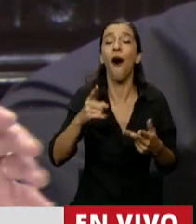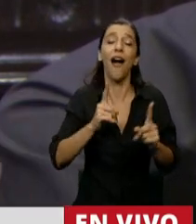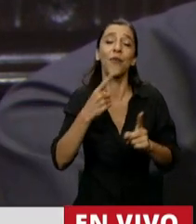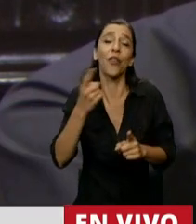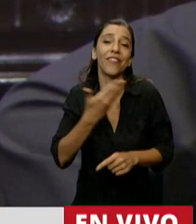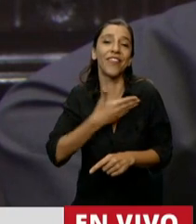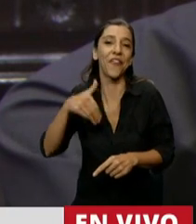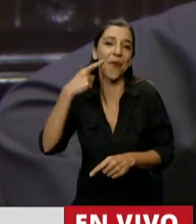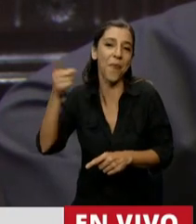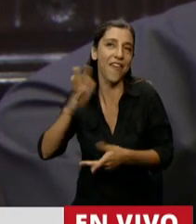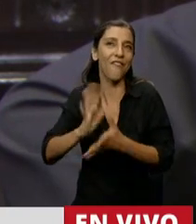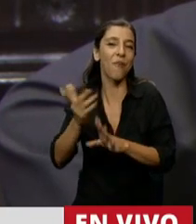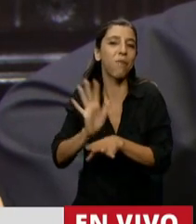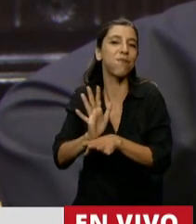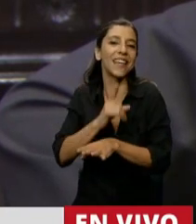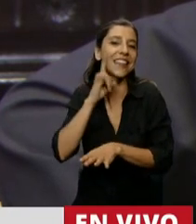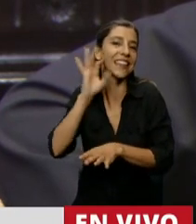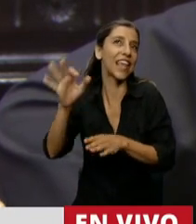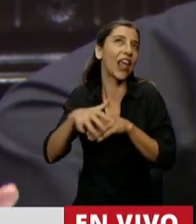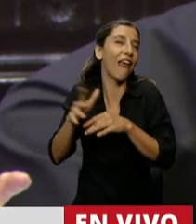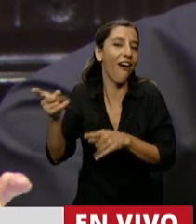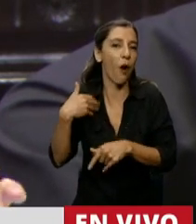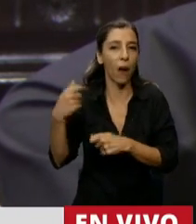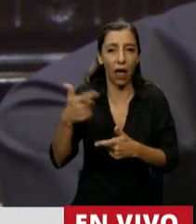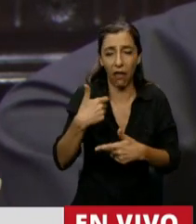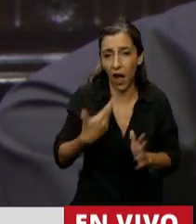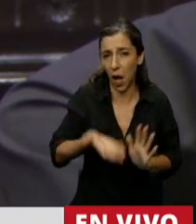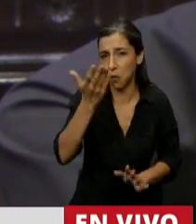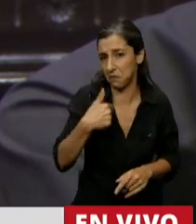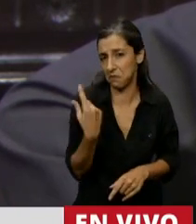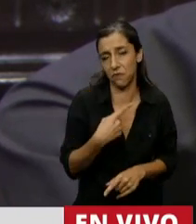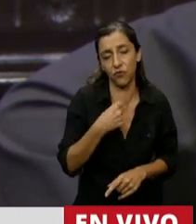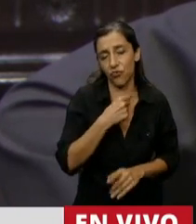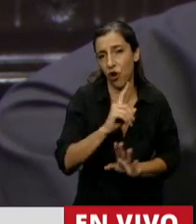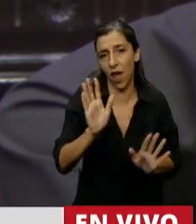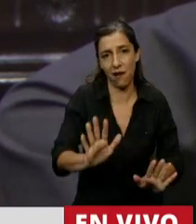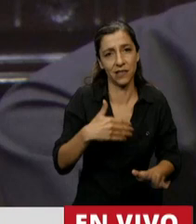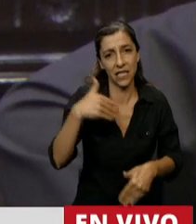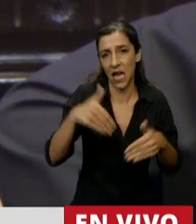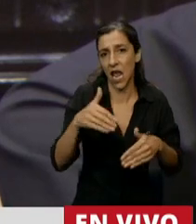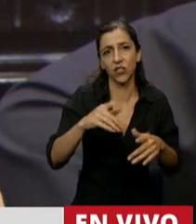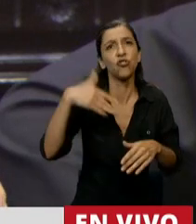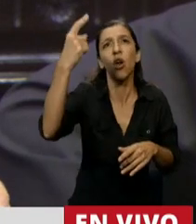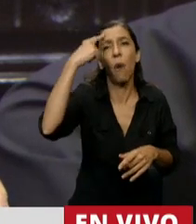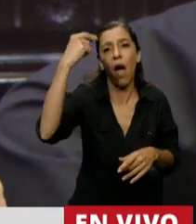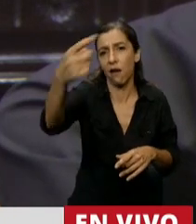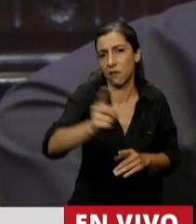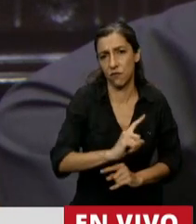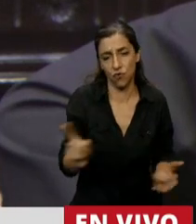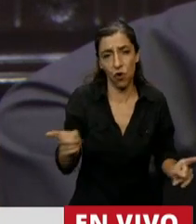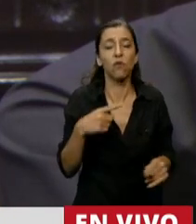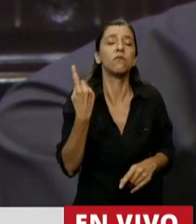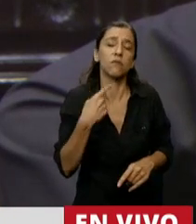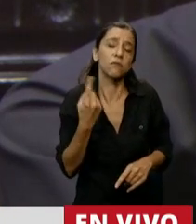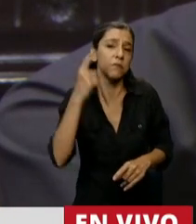necesitamos. Nosotros lo que estamos ante un gobierno justicialista que asumió un compromiso de cambiar el rumbo, y ese rumbo está plasmado en gran parte, cumpliendo la promesa electoral, en